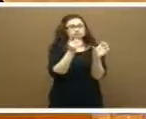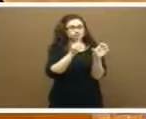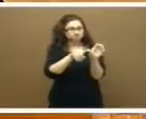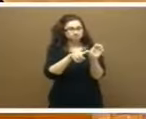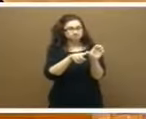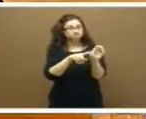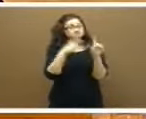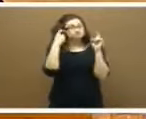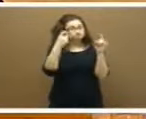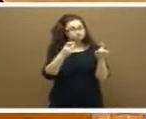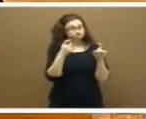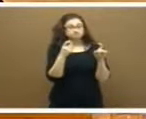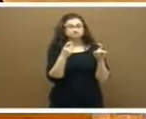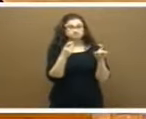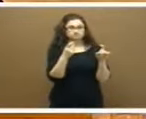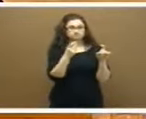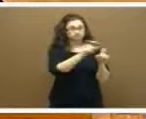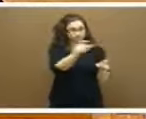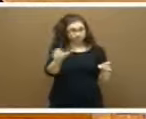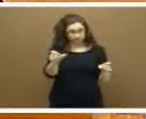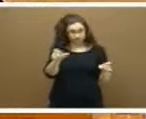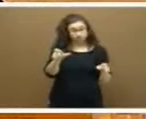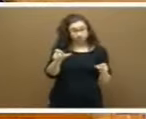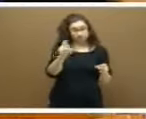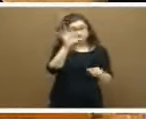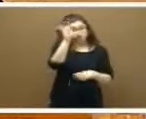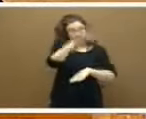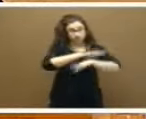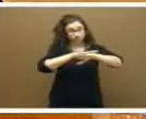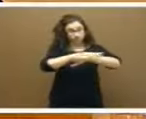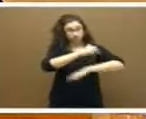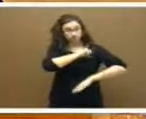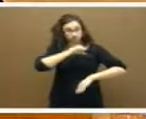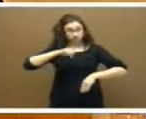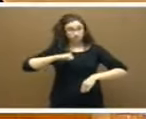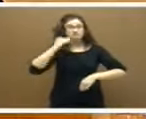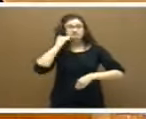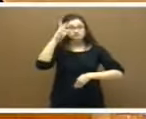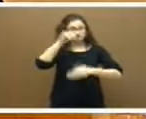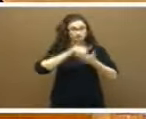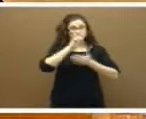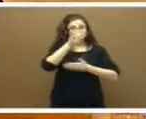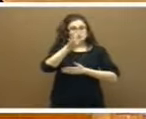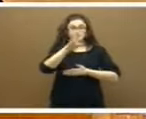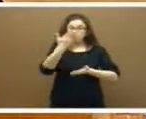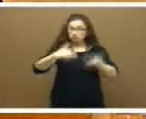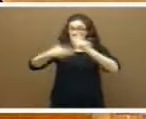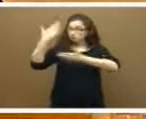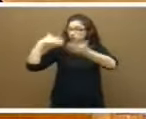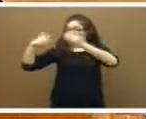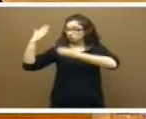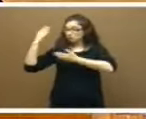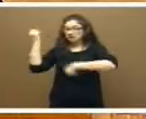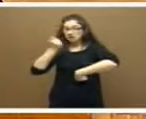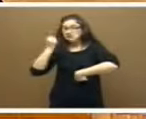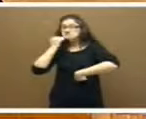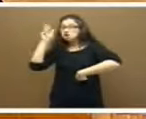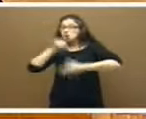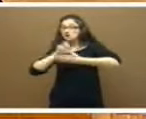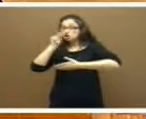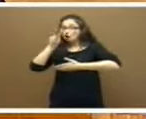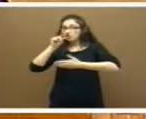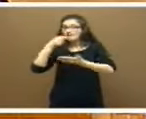a devolver al personal al servicio de la Administración Autonómica durante el año 2014... la paga extraordinaria de diciembre de 2012,